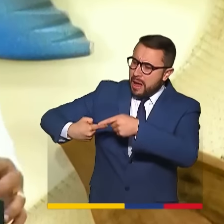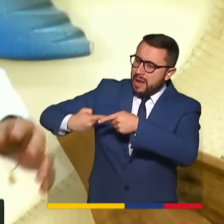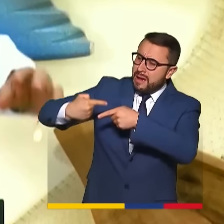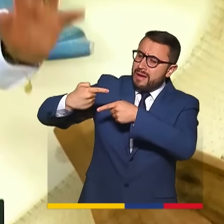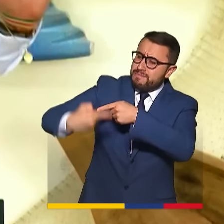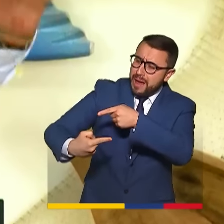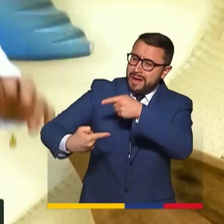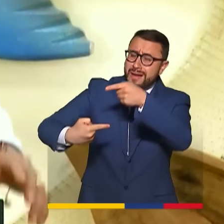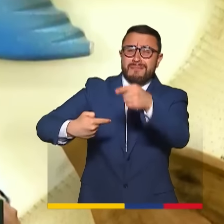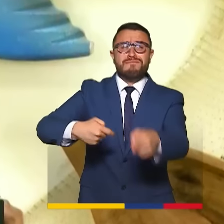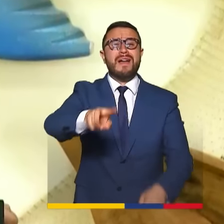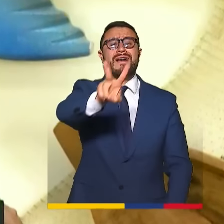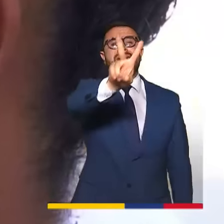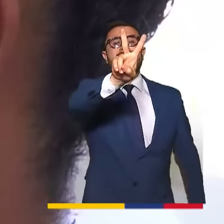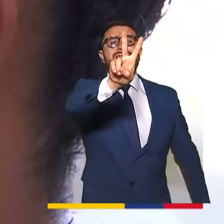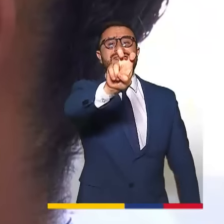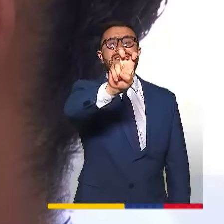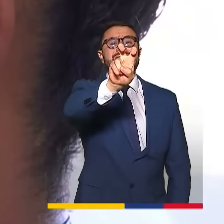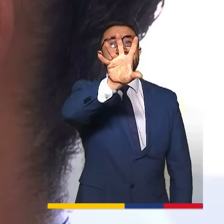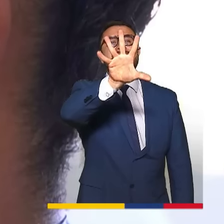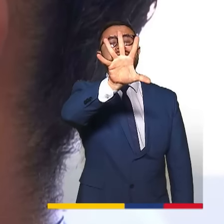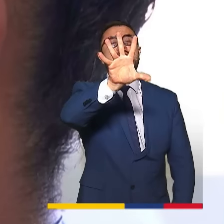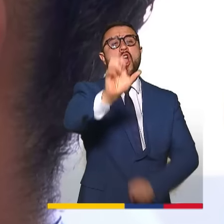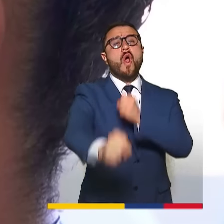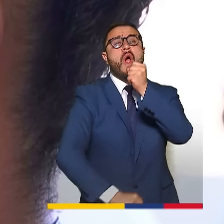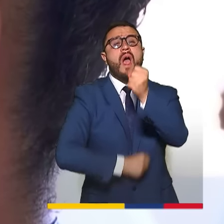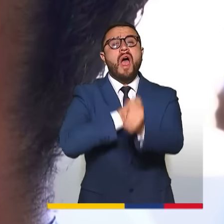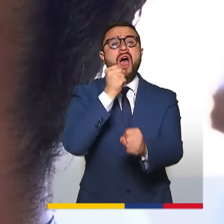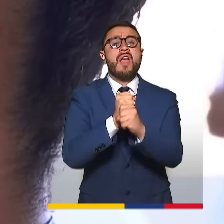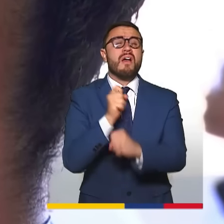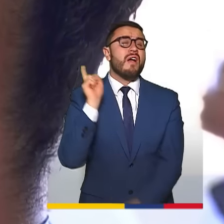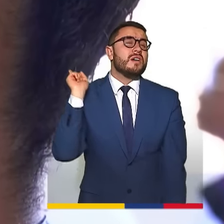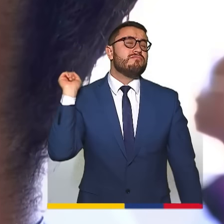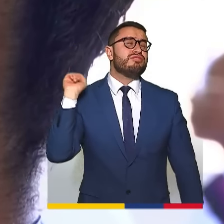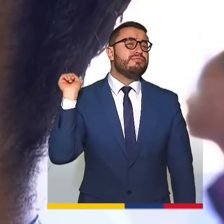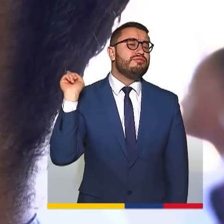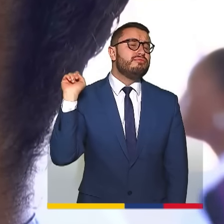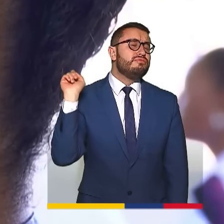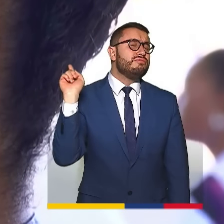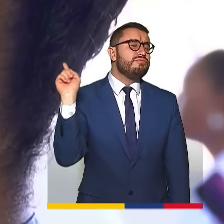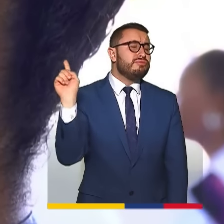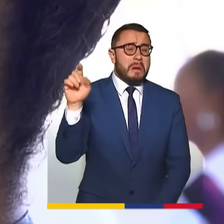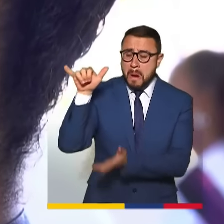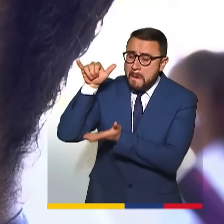75 años a que estamos en una guerra violenta